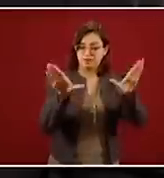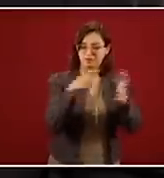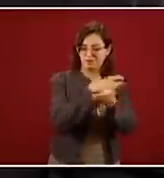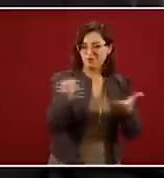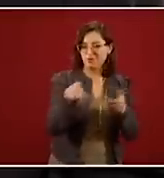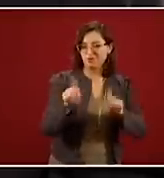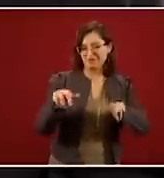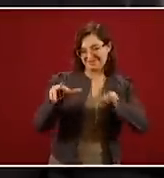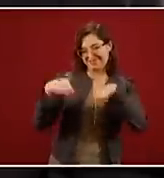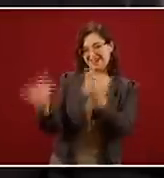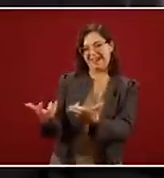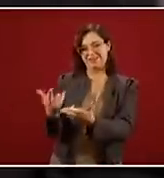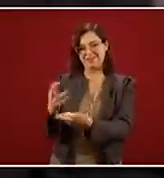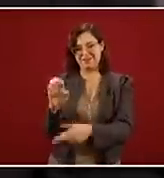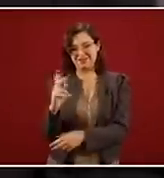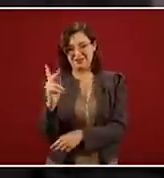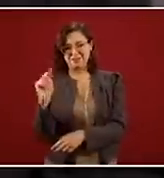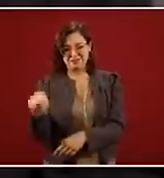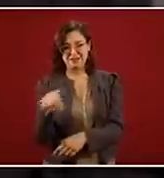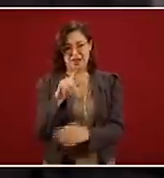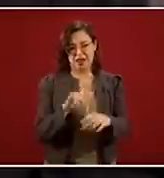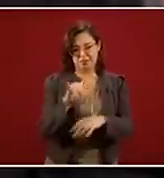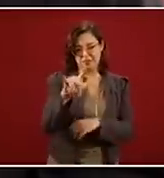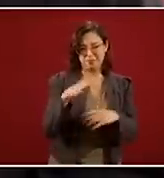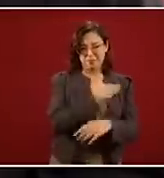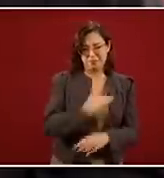Peña. El avión presidencial,